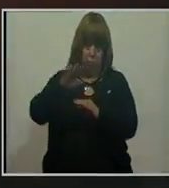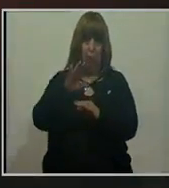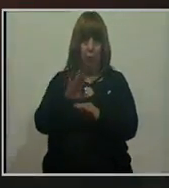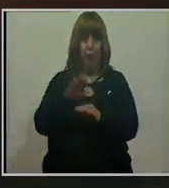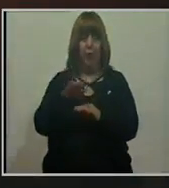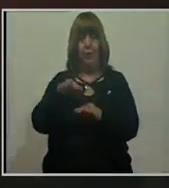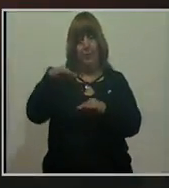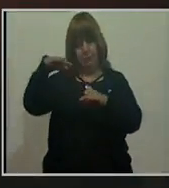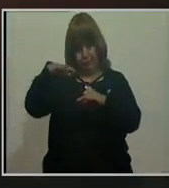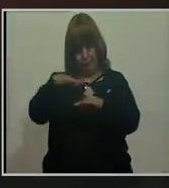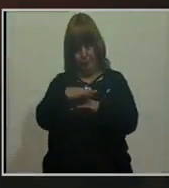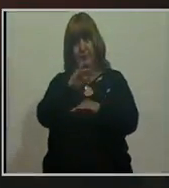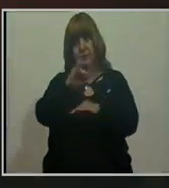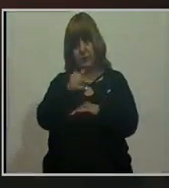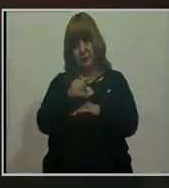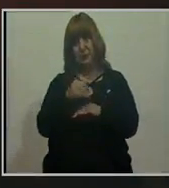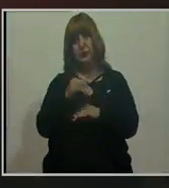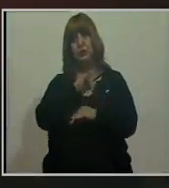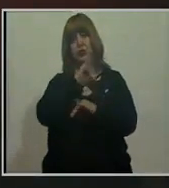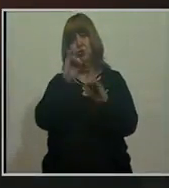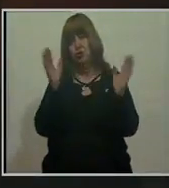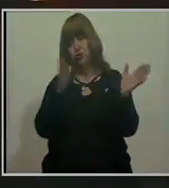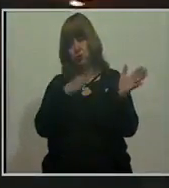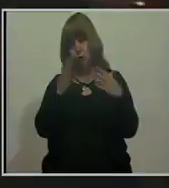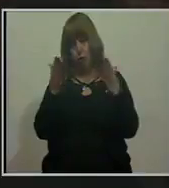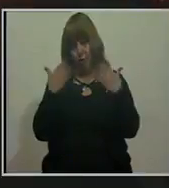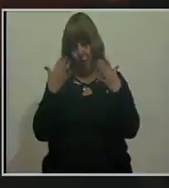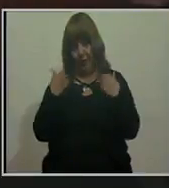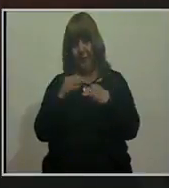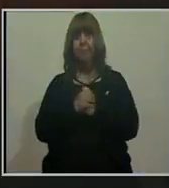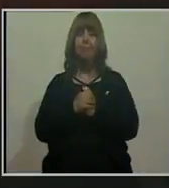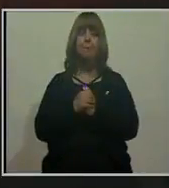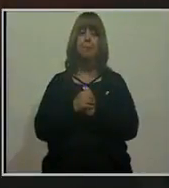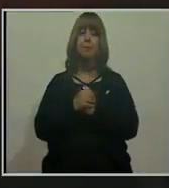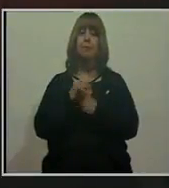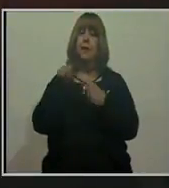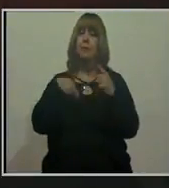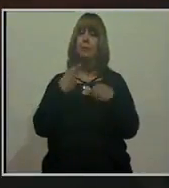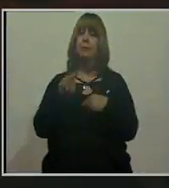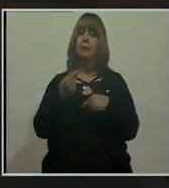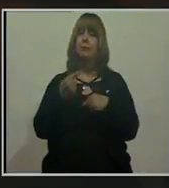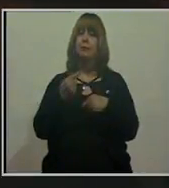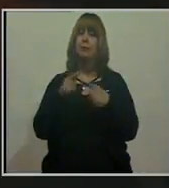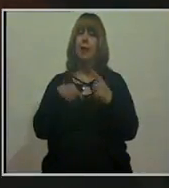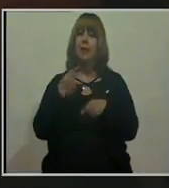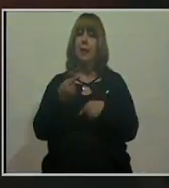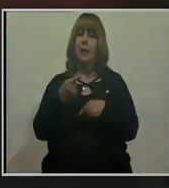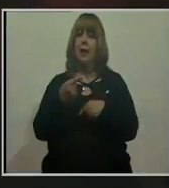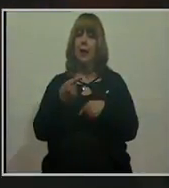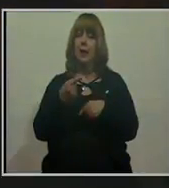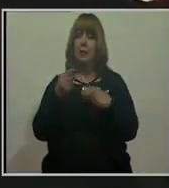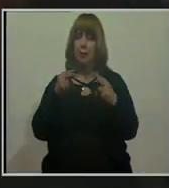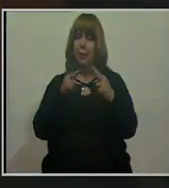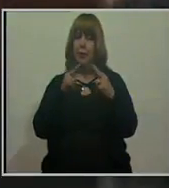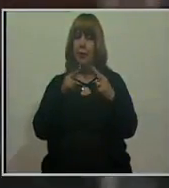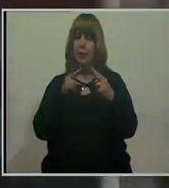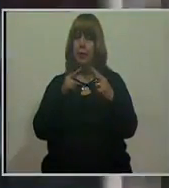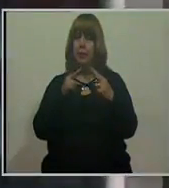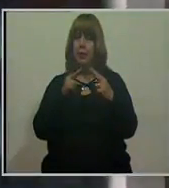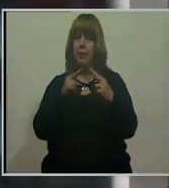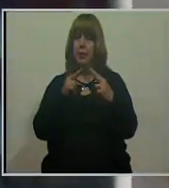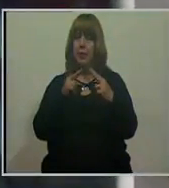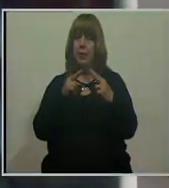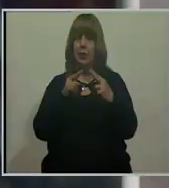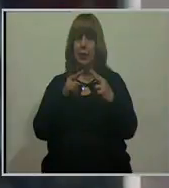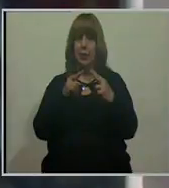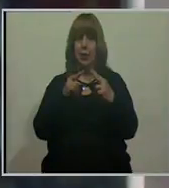llano. Bien, estimado, nos vemos mañana tempranito, ¿no? ¿Qué se le cayó, el mate? No, un micrófono. Ah,